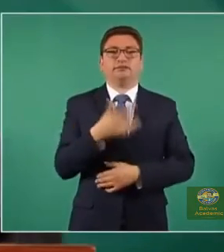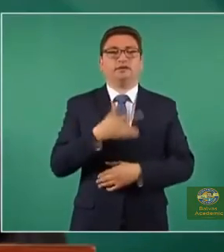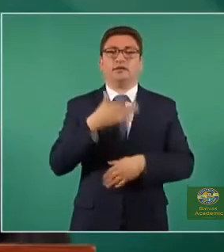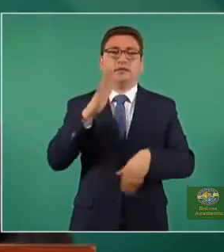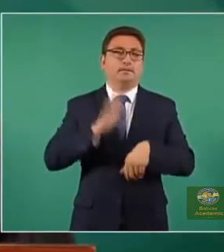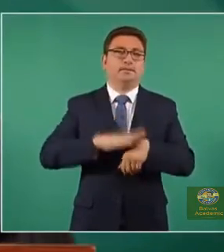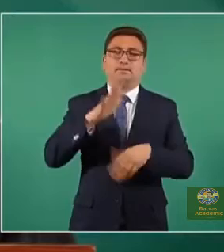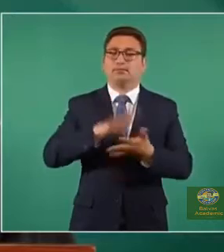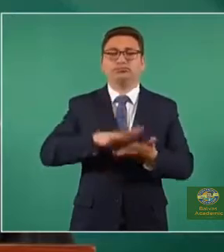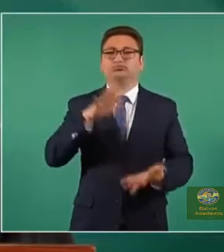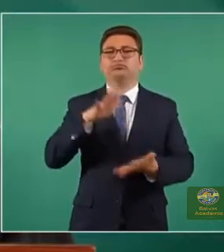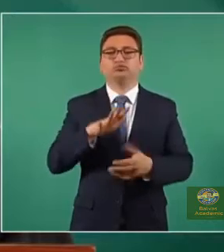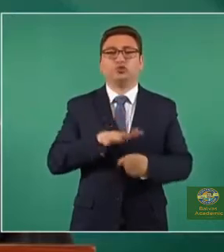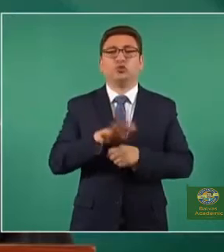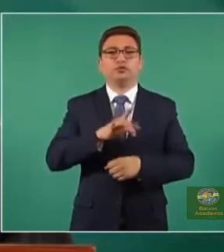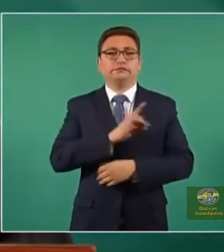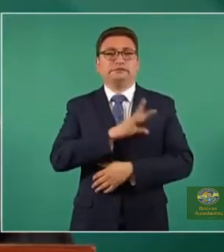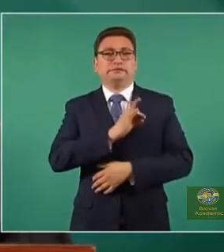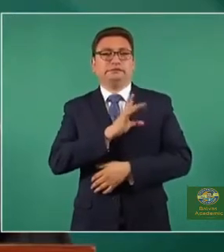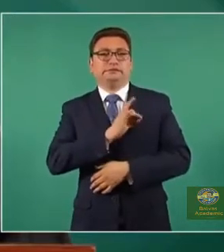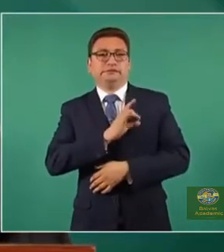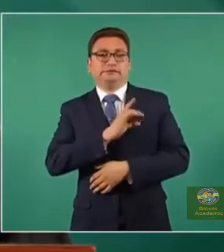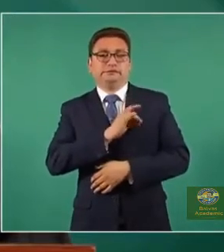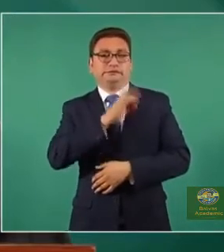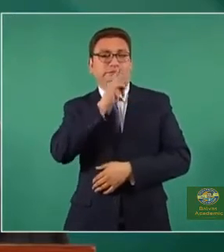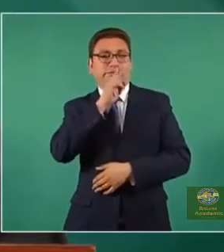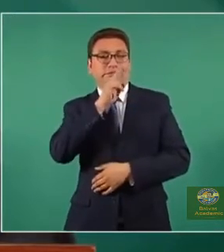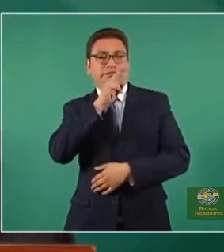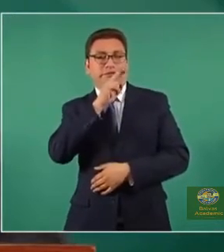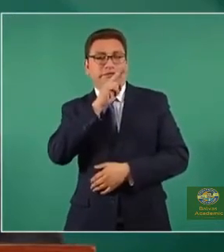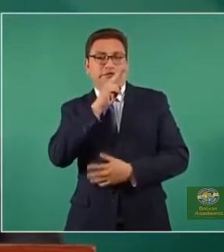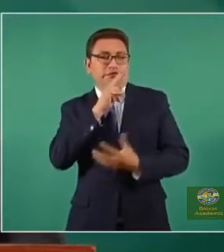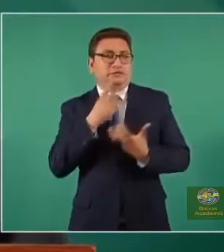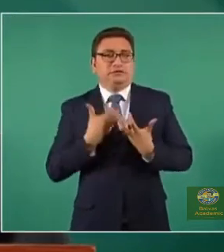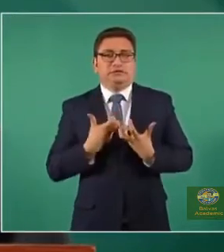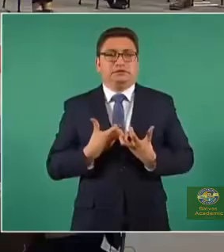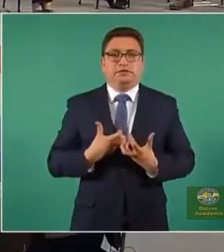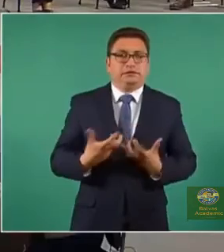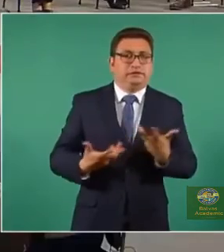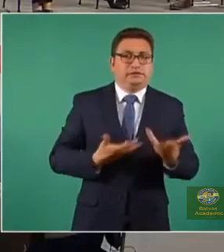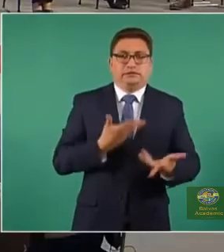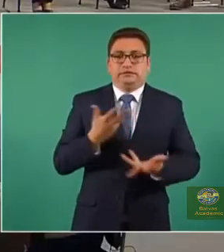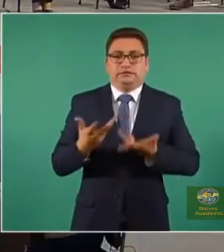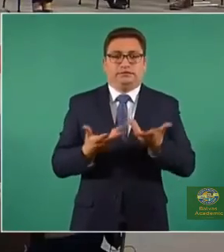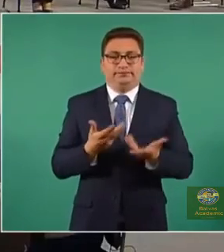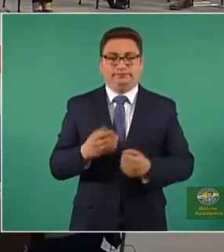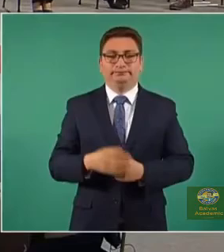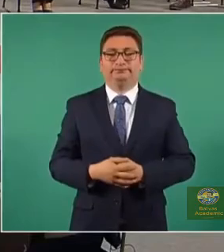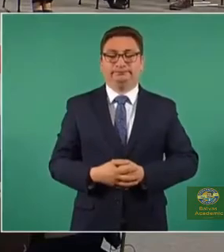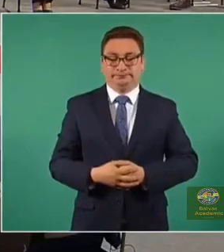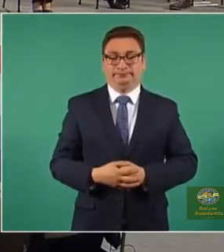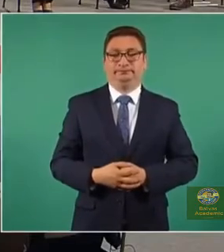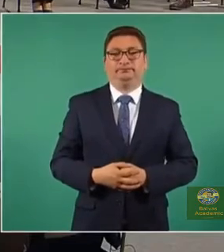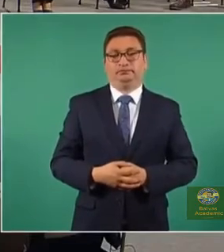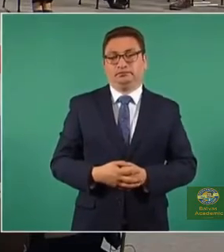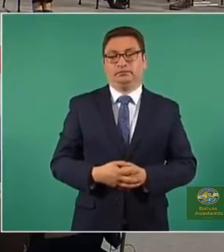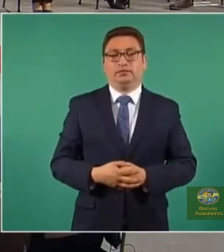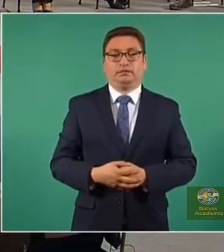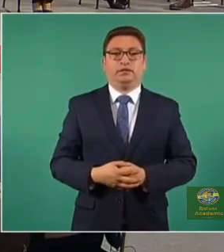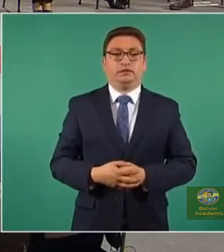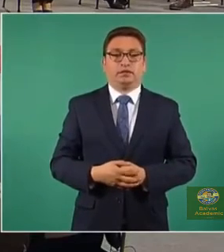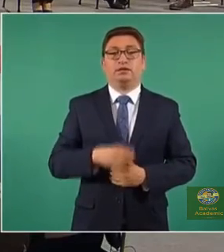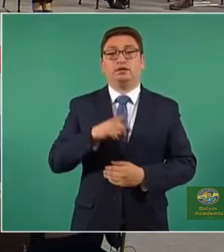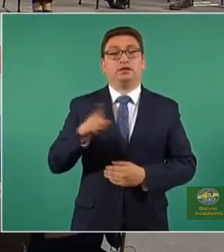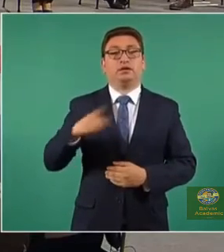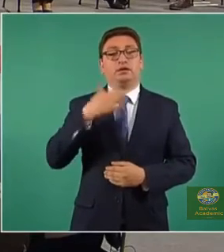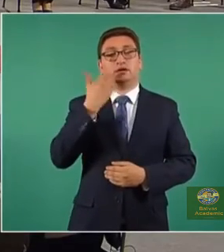nos reportaron fue de miedo, fue de incertidumbre, de preocupación, ¿no?, y básicamente la demanda